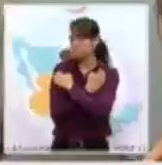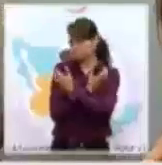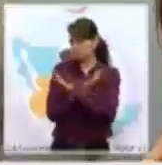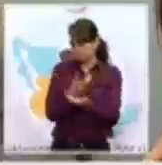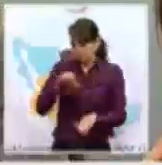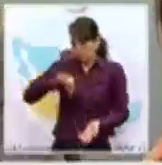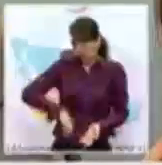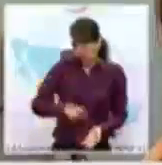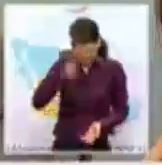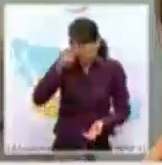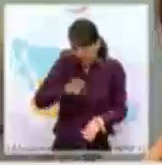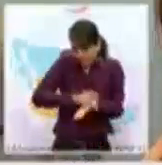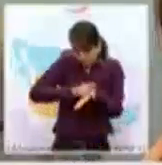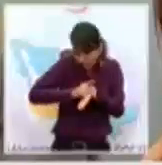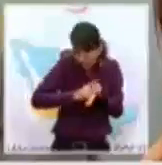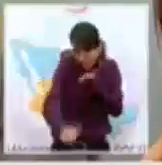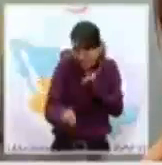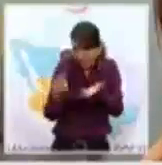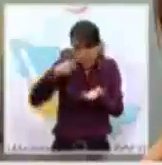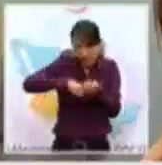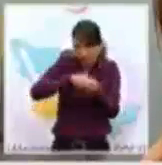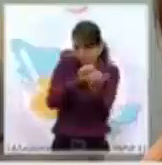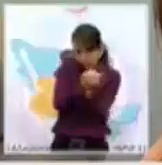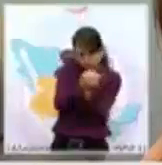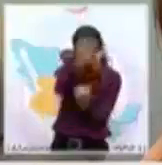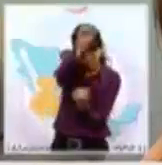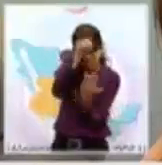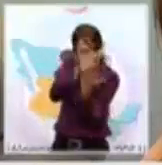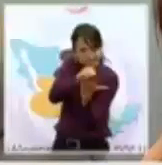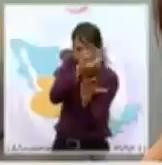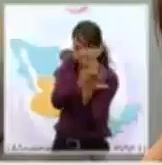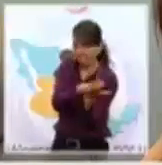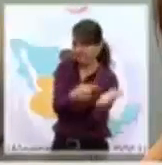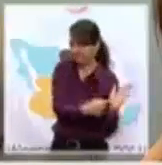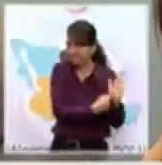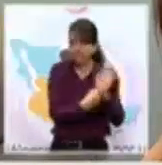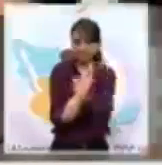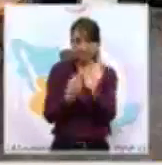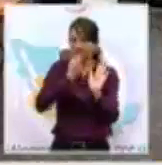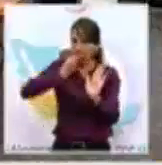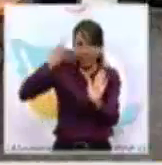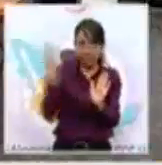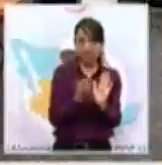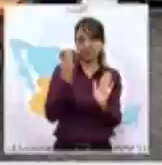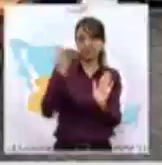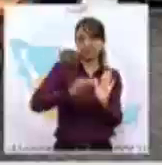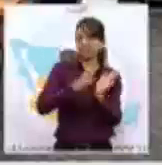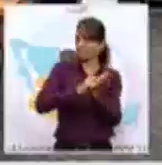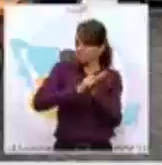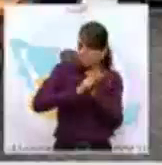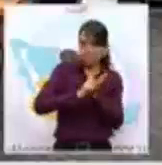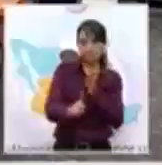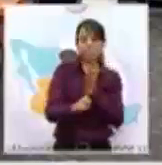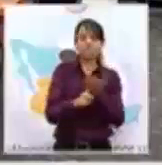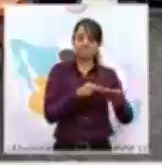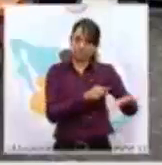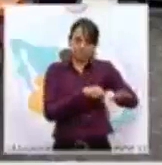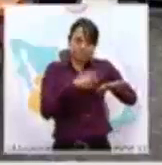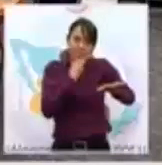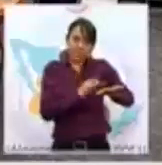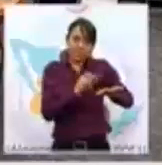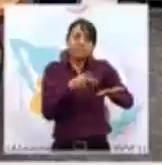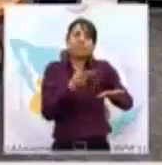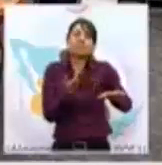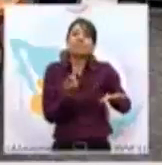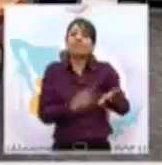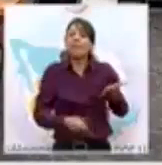ahí está constitucional, que la idea es que esto pase del papel a la realidad, a la práctica, y para eso, bueno,